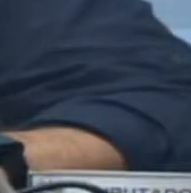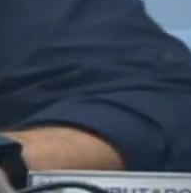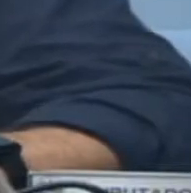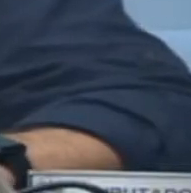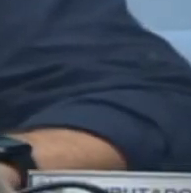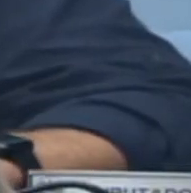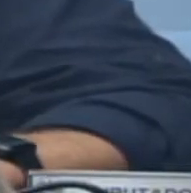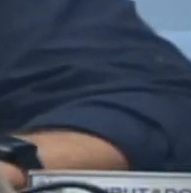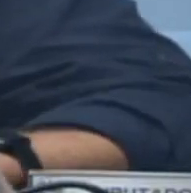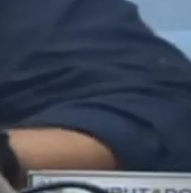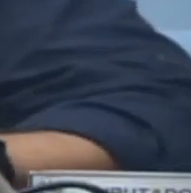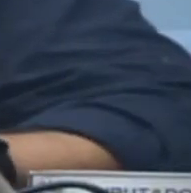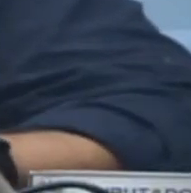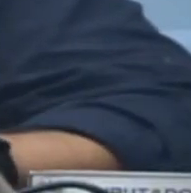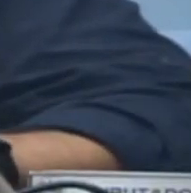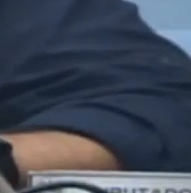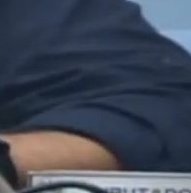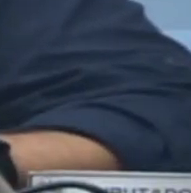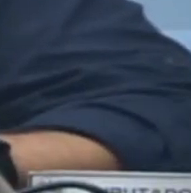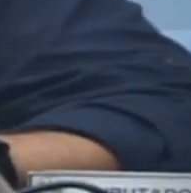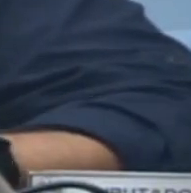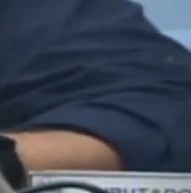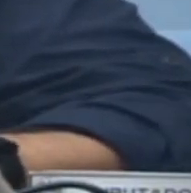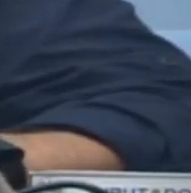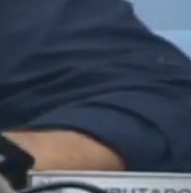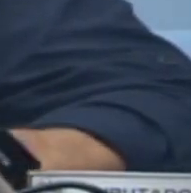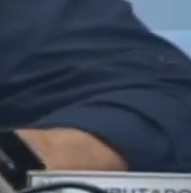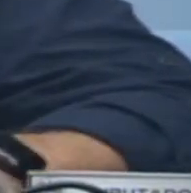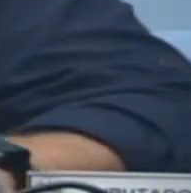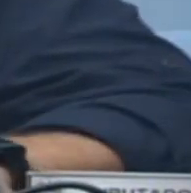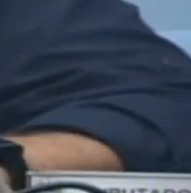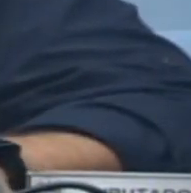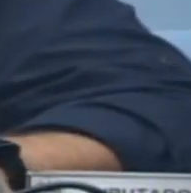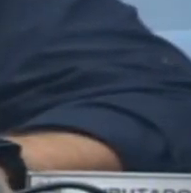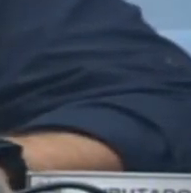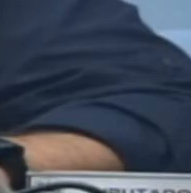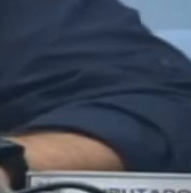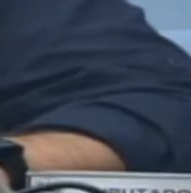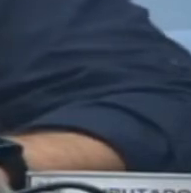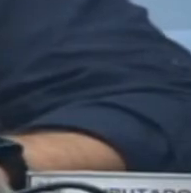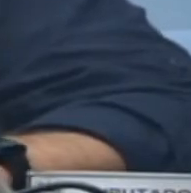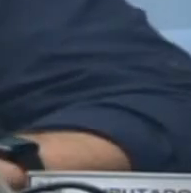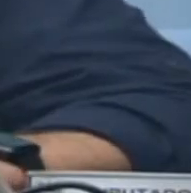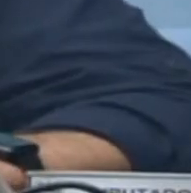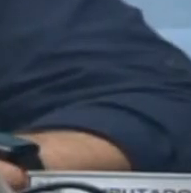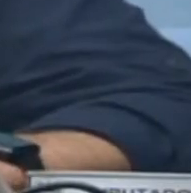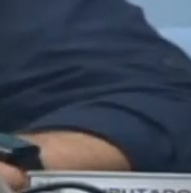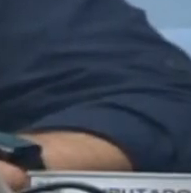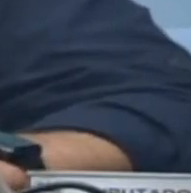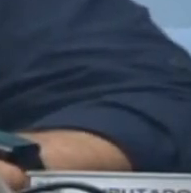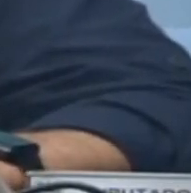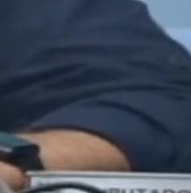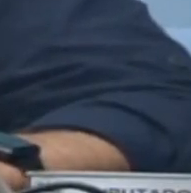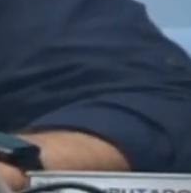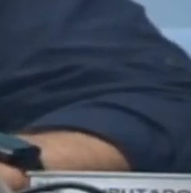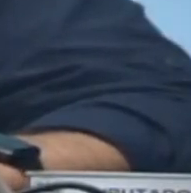pasaje, porque de lo contrario quedaría solamente enunciativo, como lo habíamos dejado, la